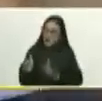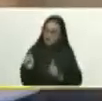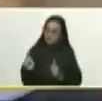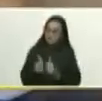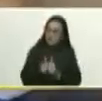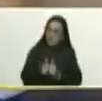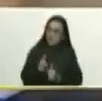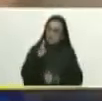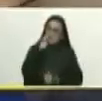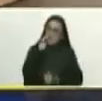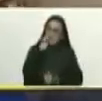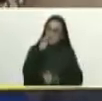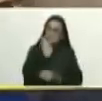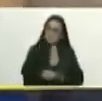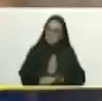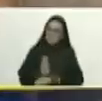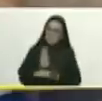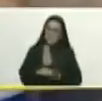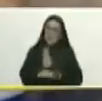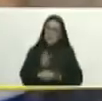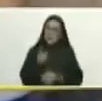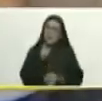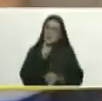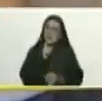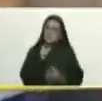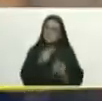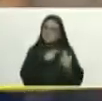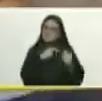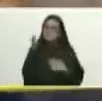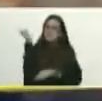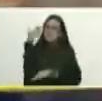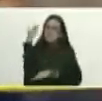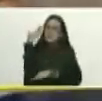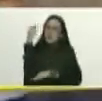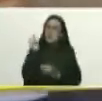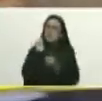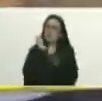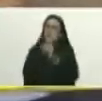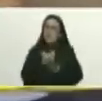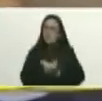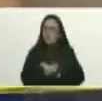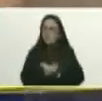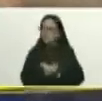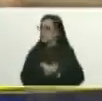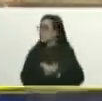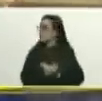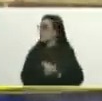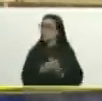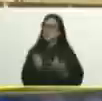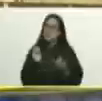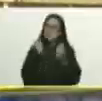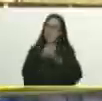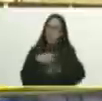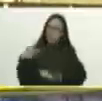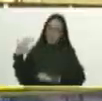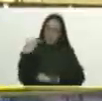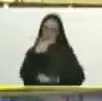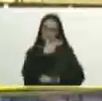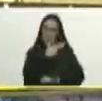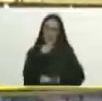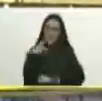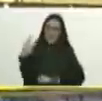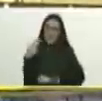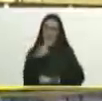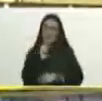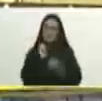quien enarbolara la bandera de transformación, de cambio, del renacer de las Tejerías. Esta Tejería